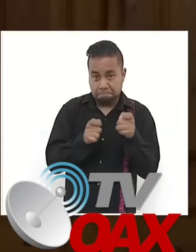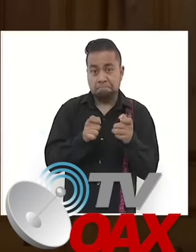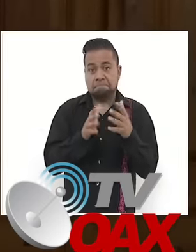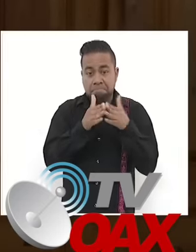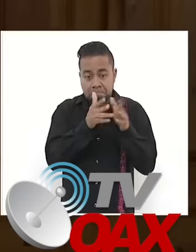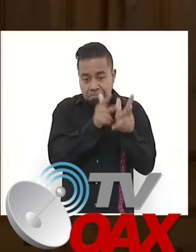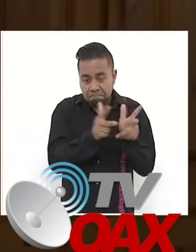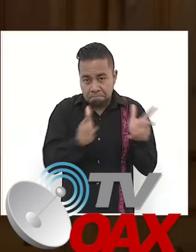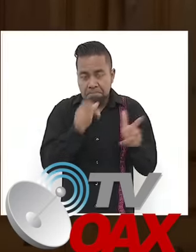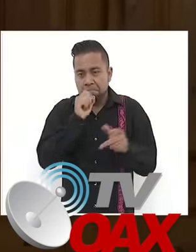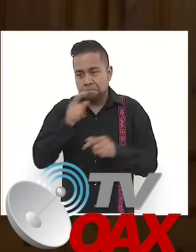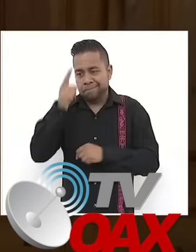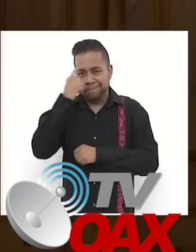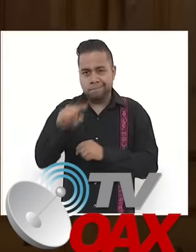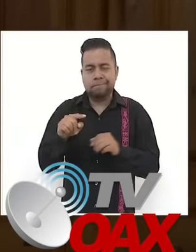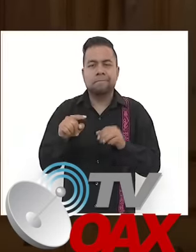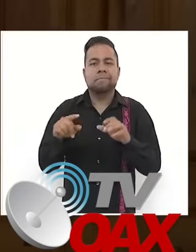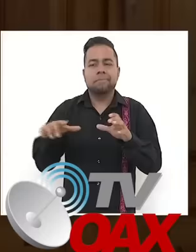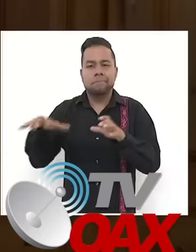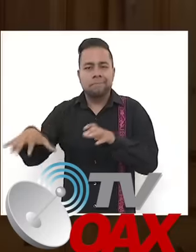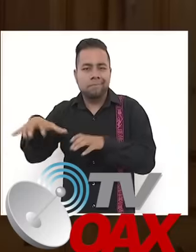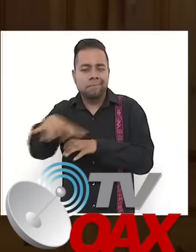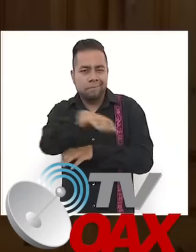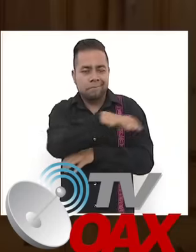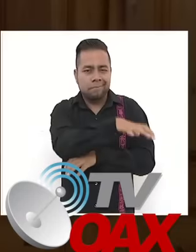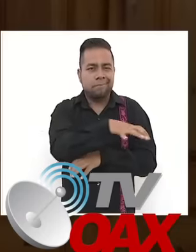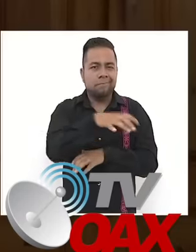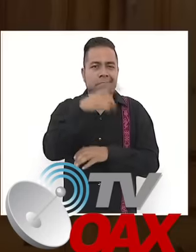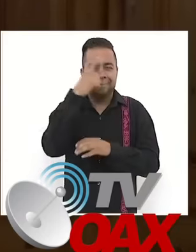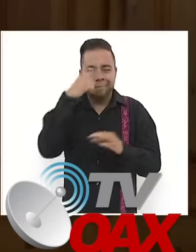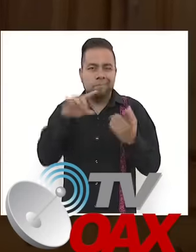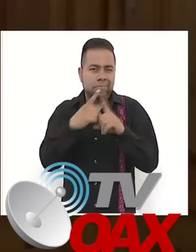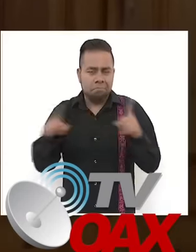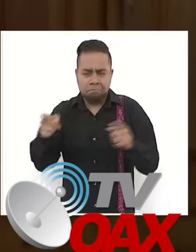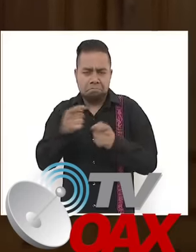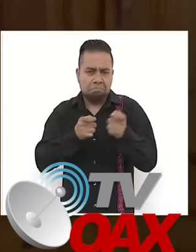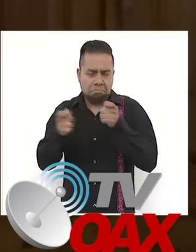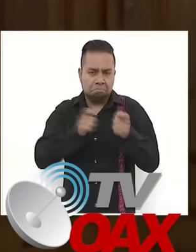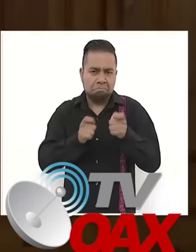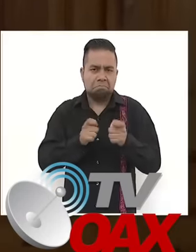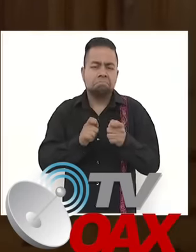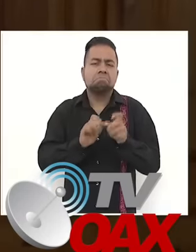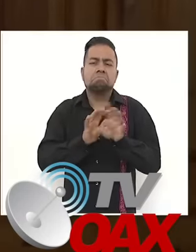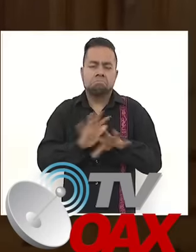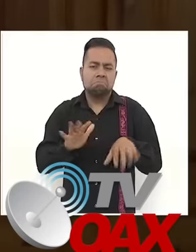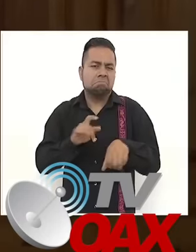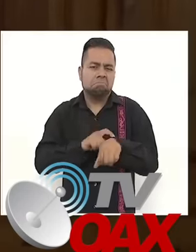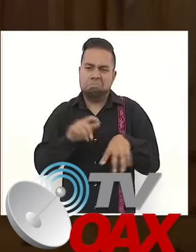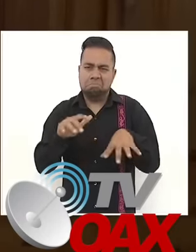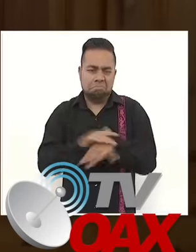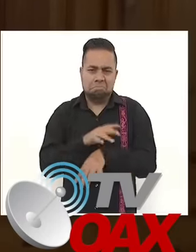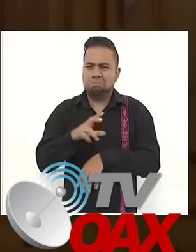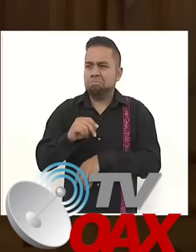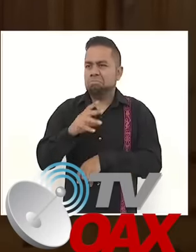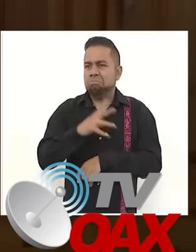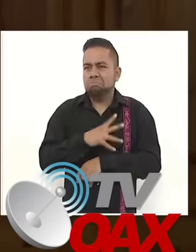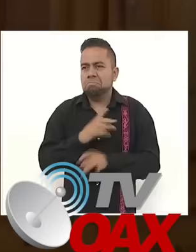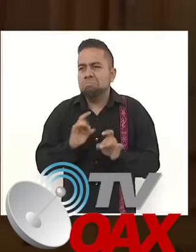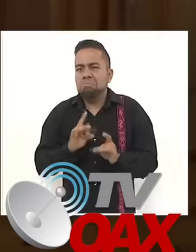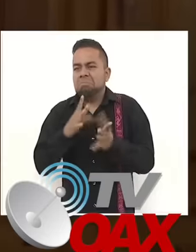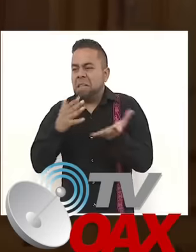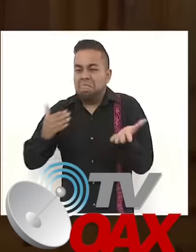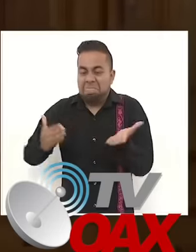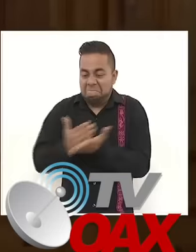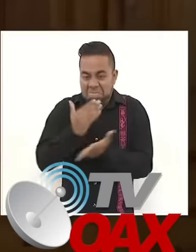los polos de desarrollo. Han cambiado los tiempos, ya no hay ninguna amenaza de invasión,